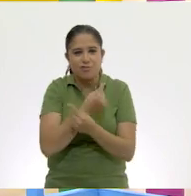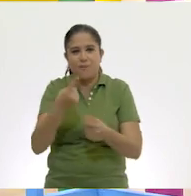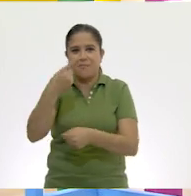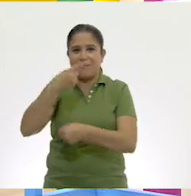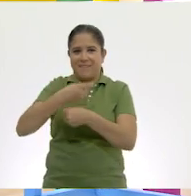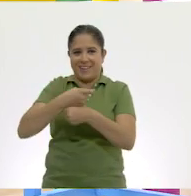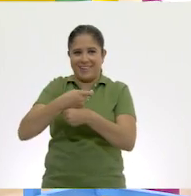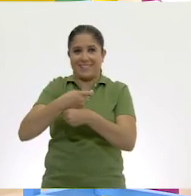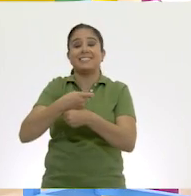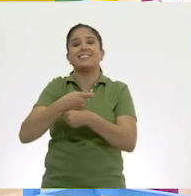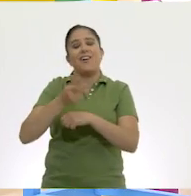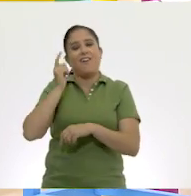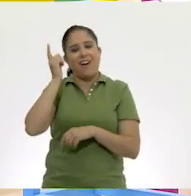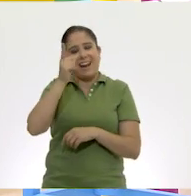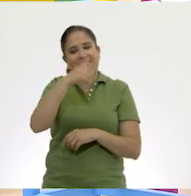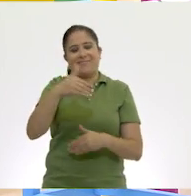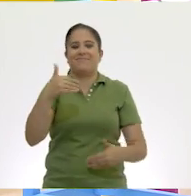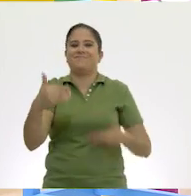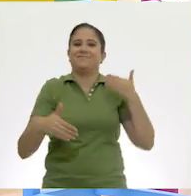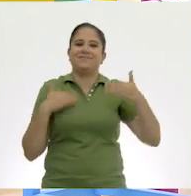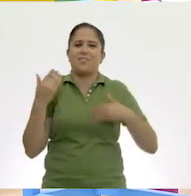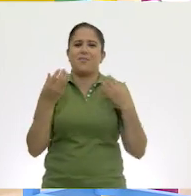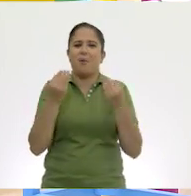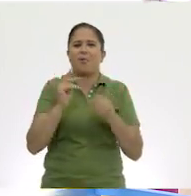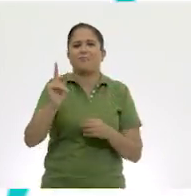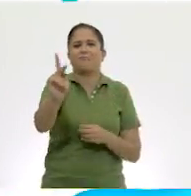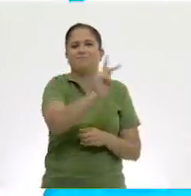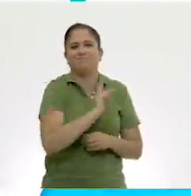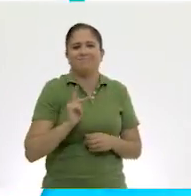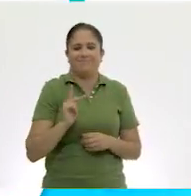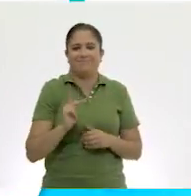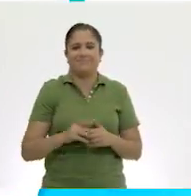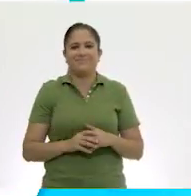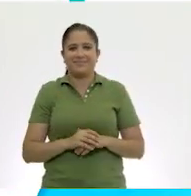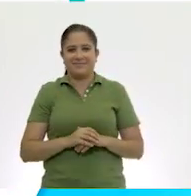primer grado esperamos que lo hayan disfrutado tanto como nosotras